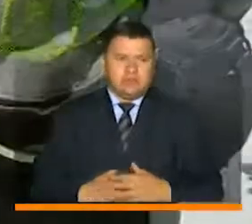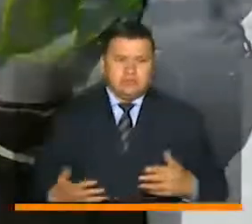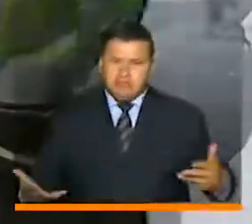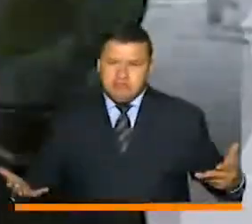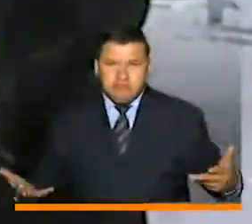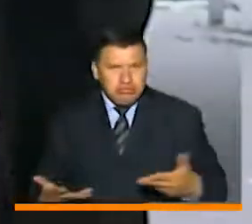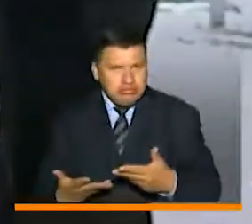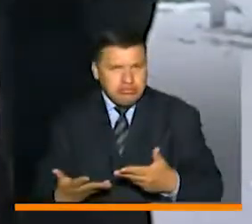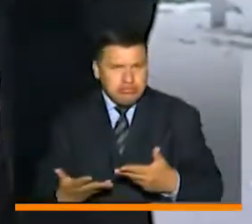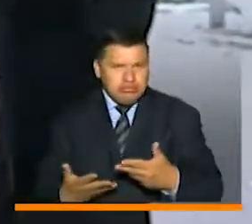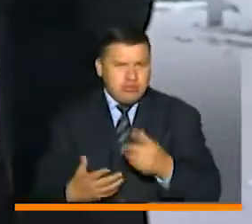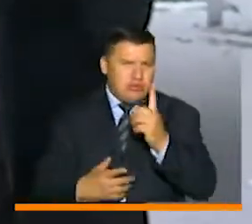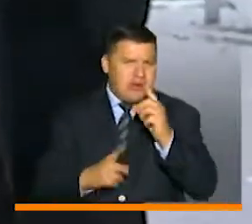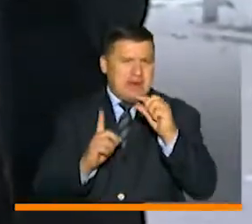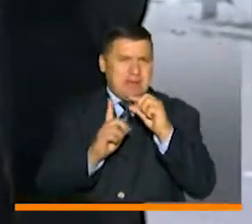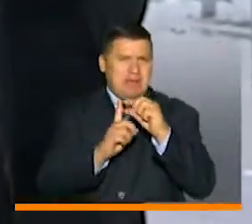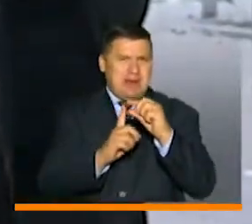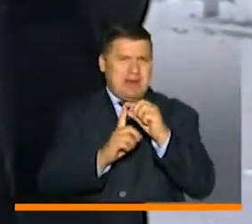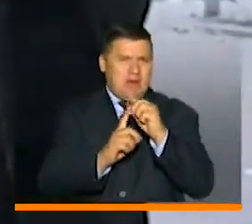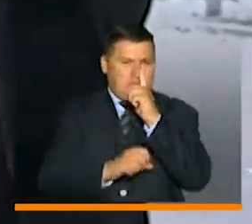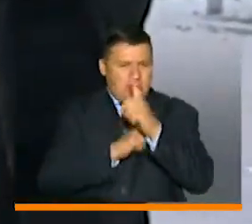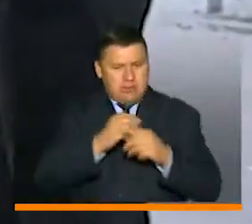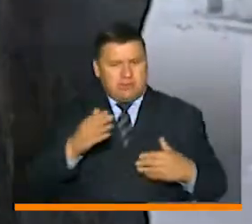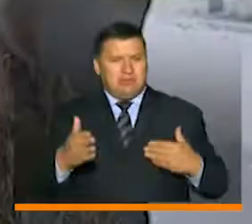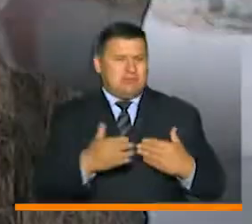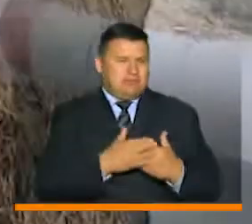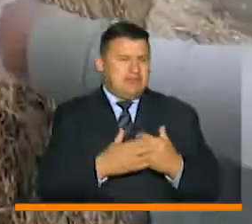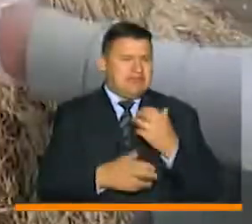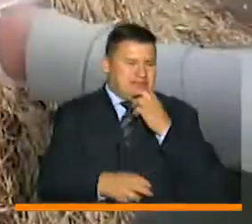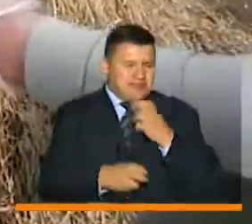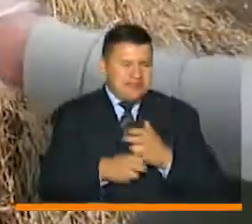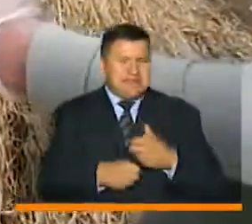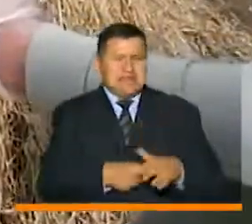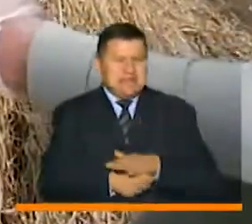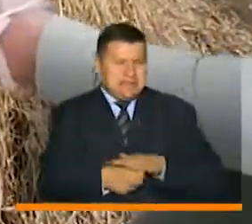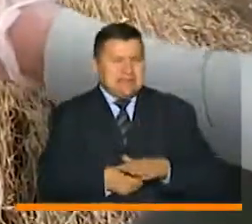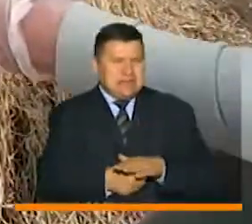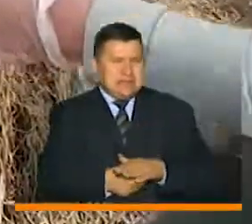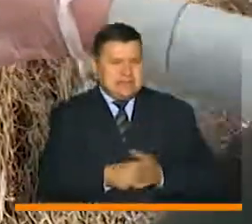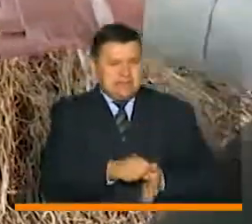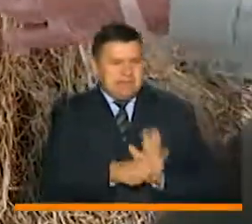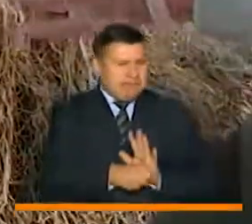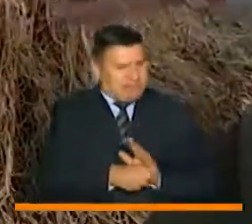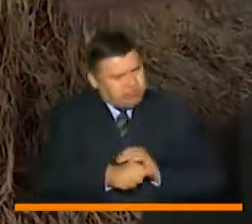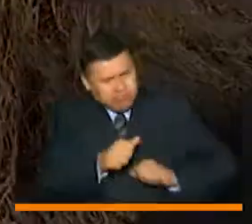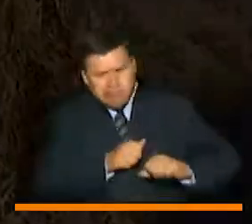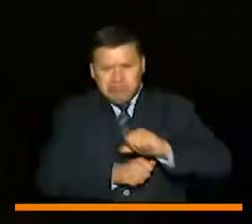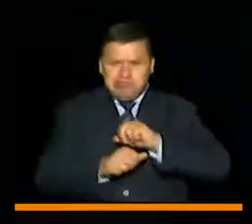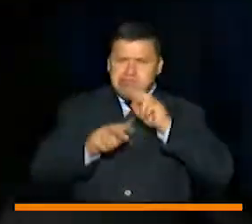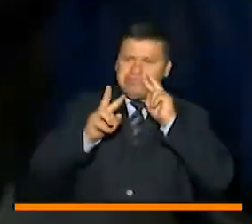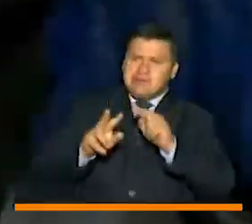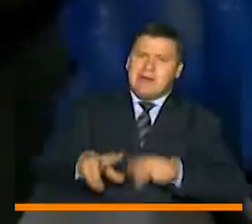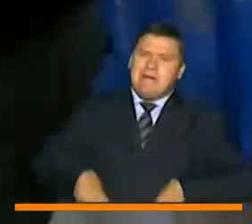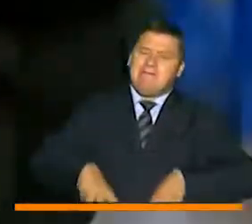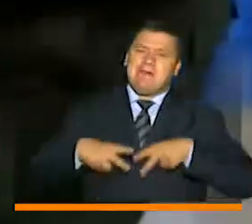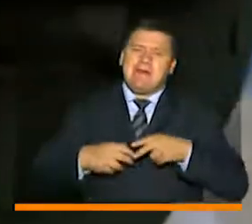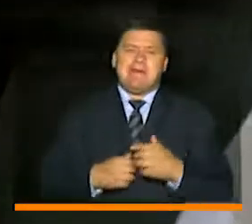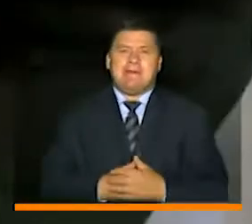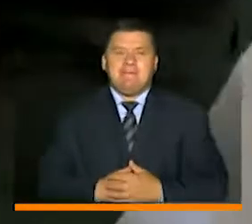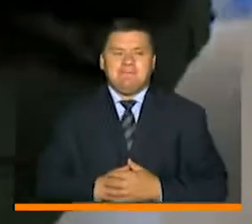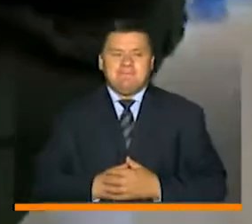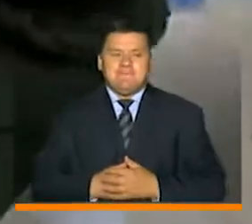Solidaridad, una corta palabra que este año, en medio de la adversidad, se convirtió en una nueva manera de ver la vida.